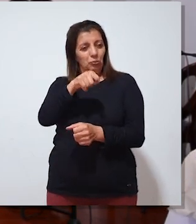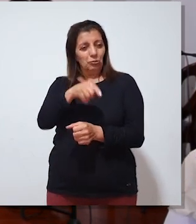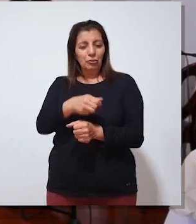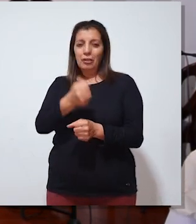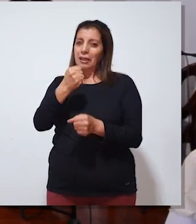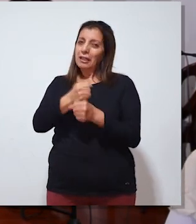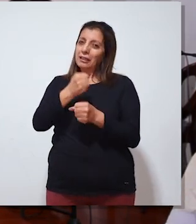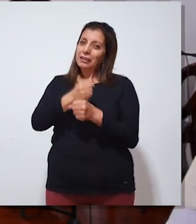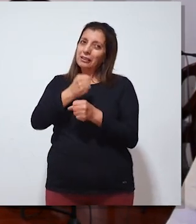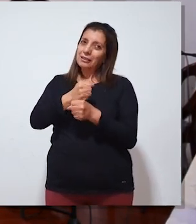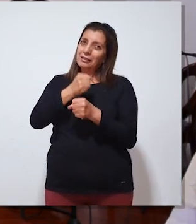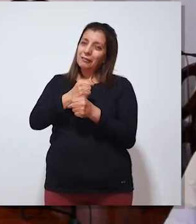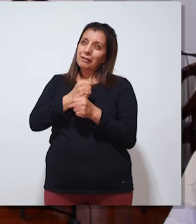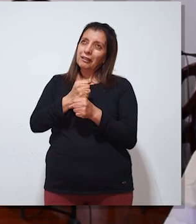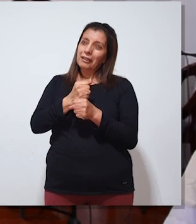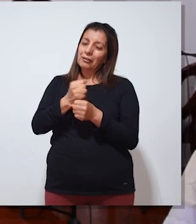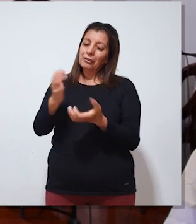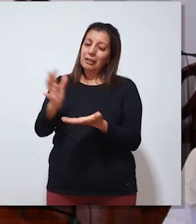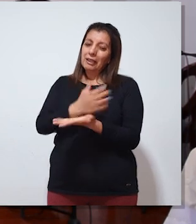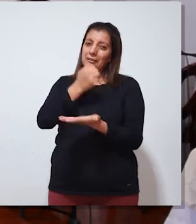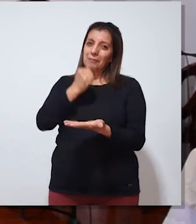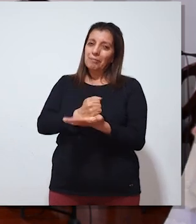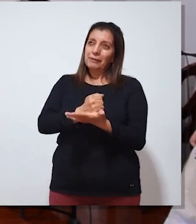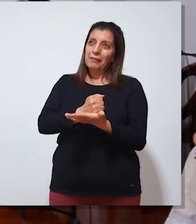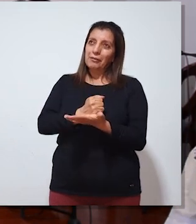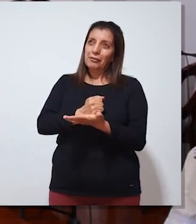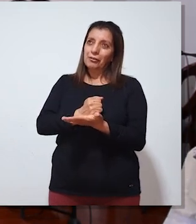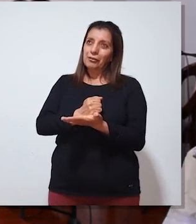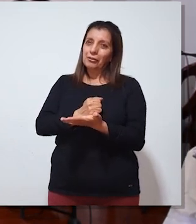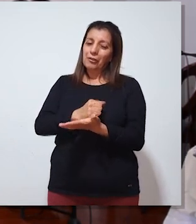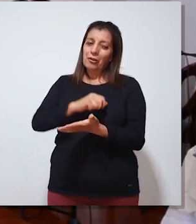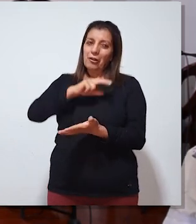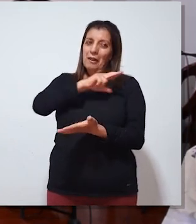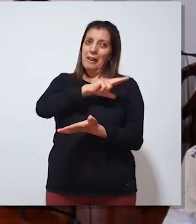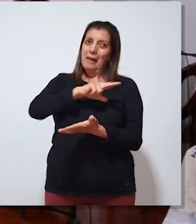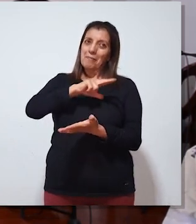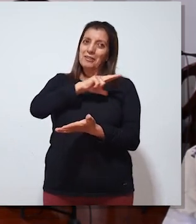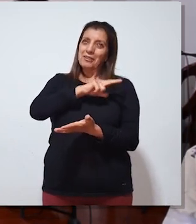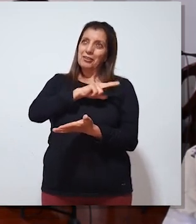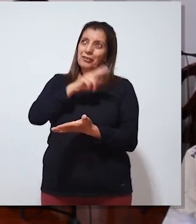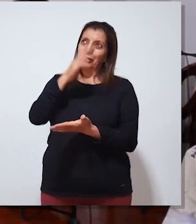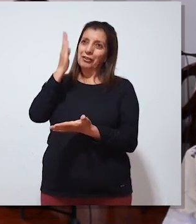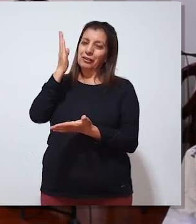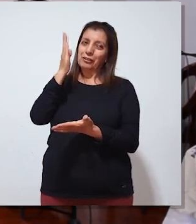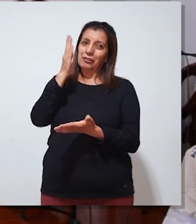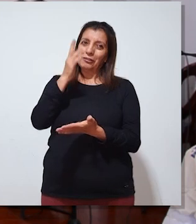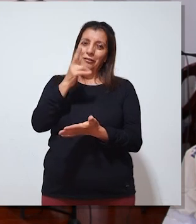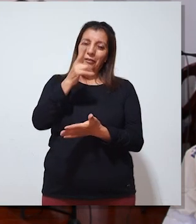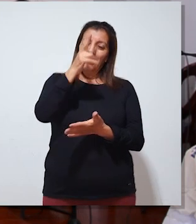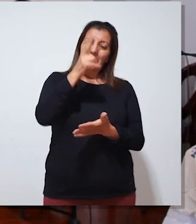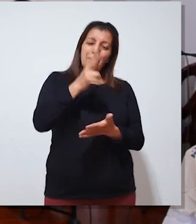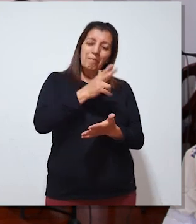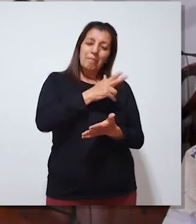a cumplir su misión. Y bendita tú